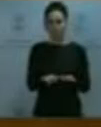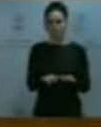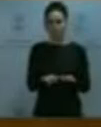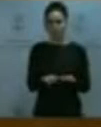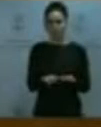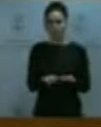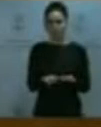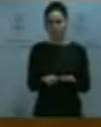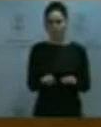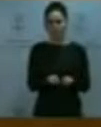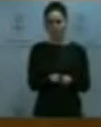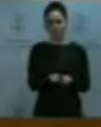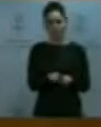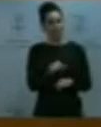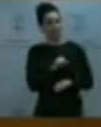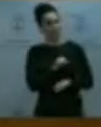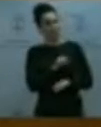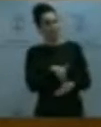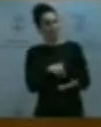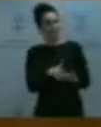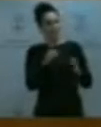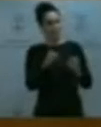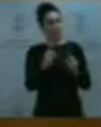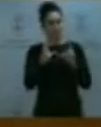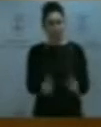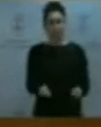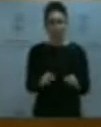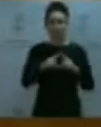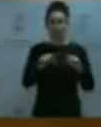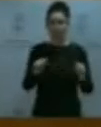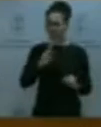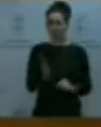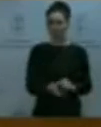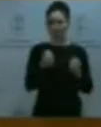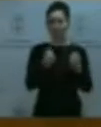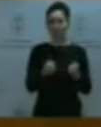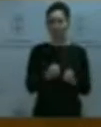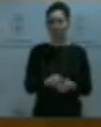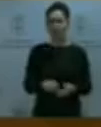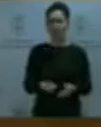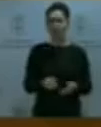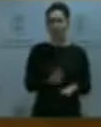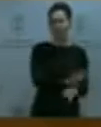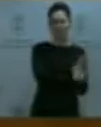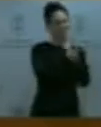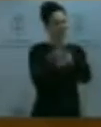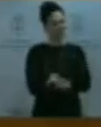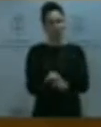un debate que supondría un revés letal para Asturias y para los asturianos.